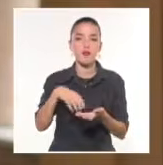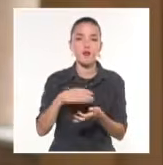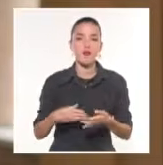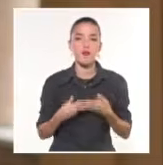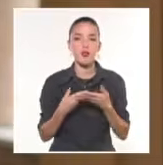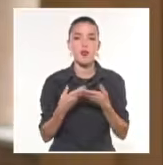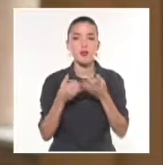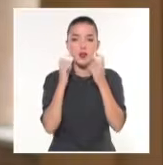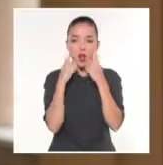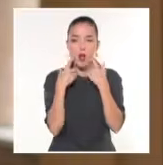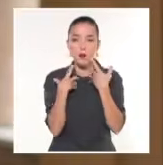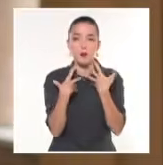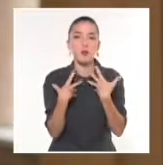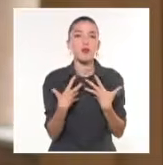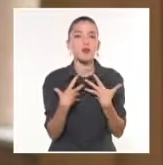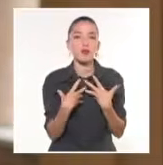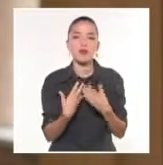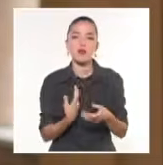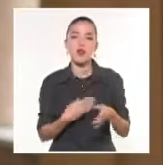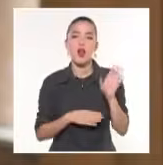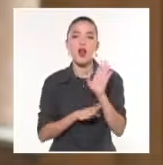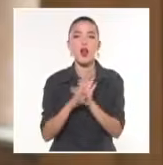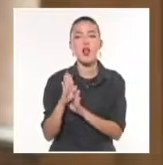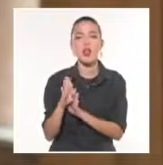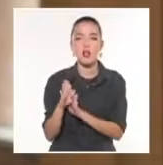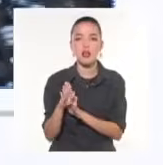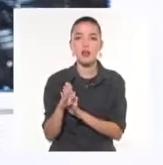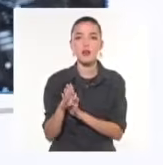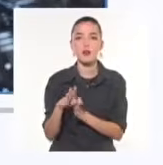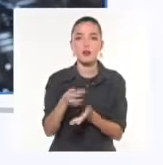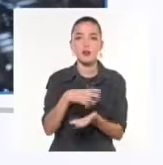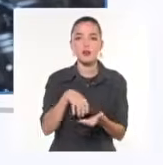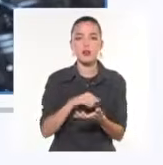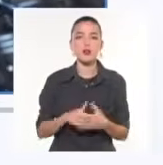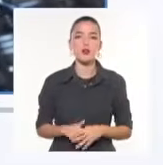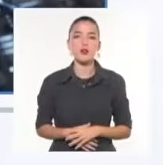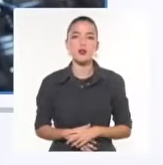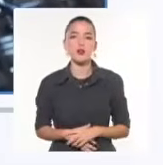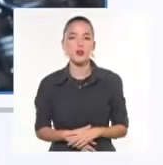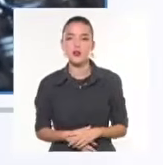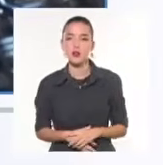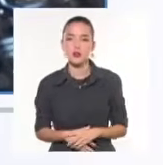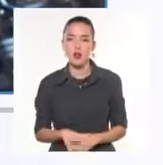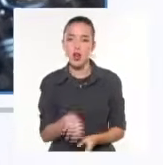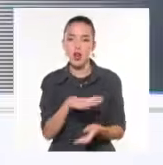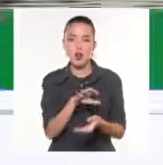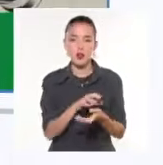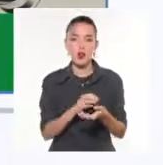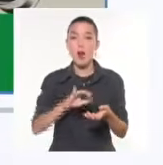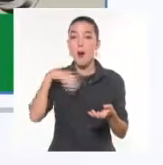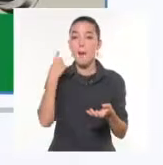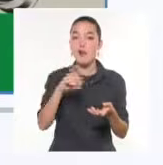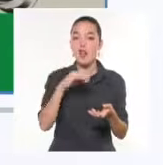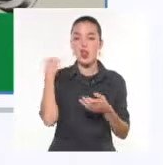clave en el desarrollo de la transformación digital cubana utilizando inteligencia artificial. Cecilia se inserta en una práctica internacional. Por